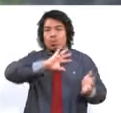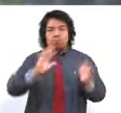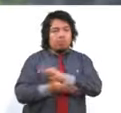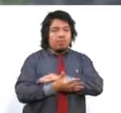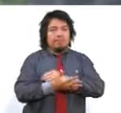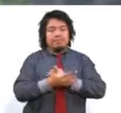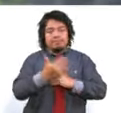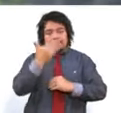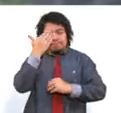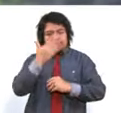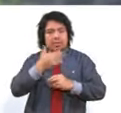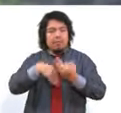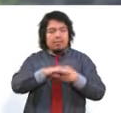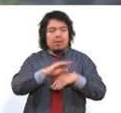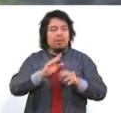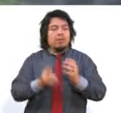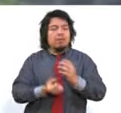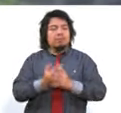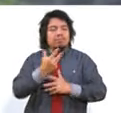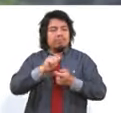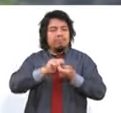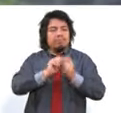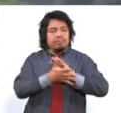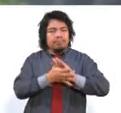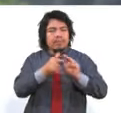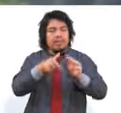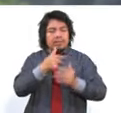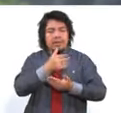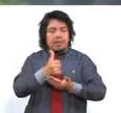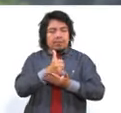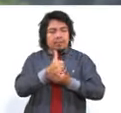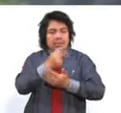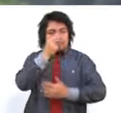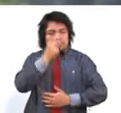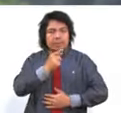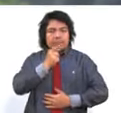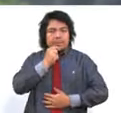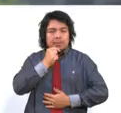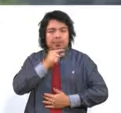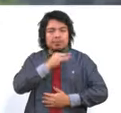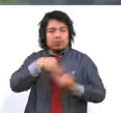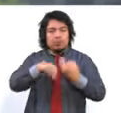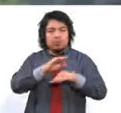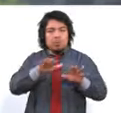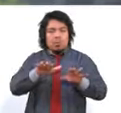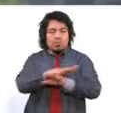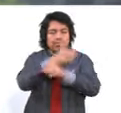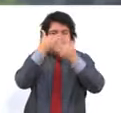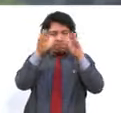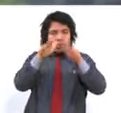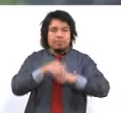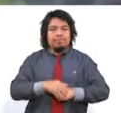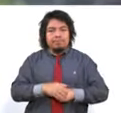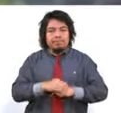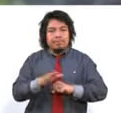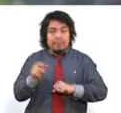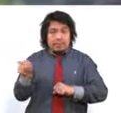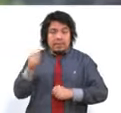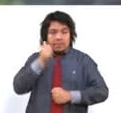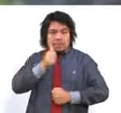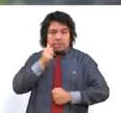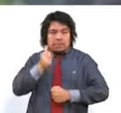una transformación de la Policía de la Ciudad de México. Gracias a la visión y apoyo de la jefa